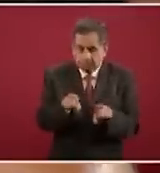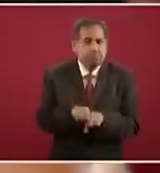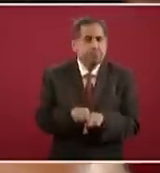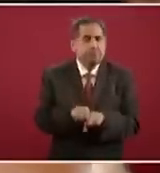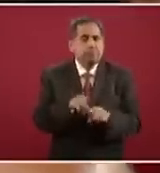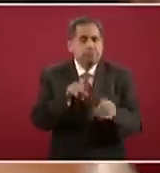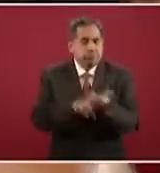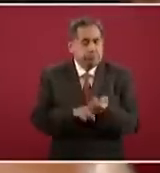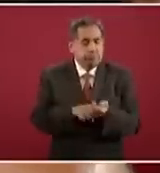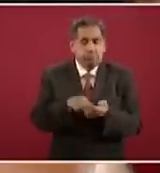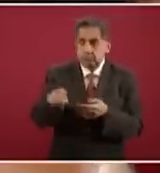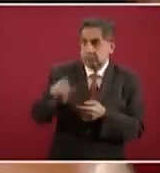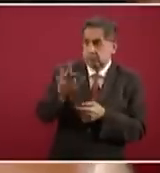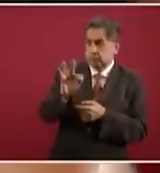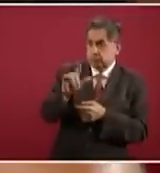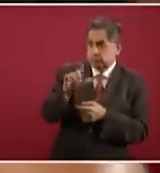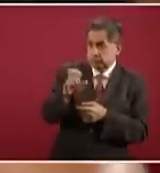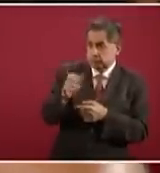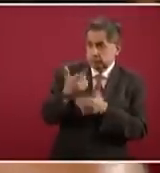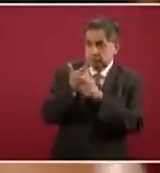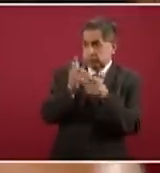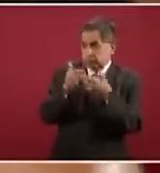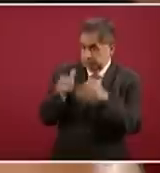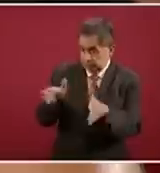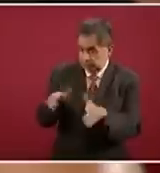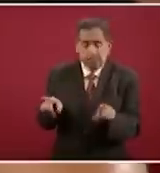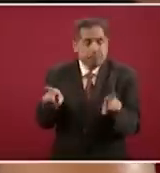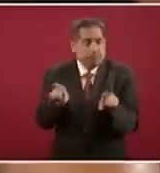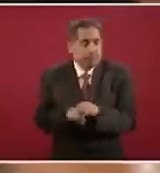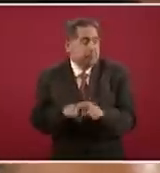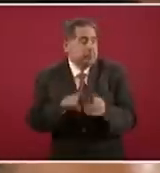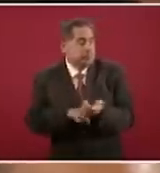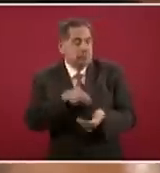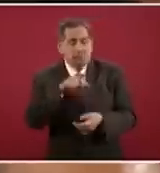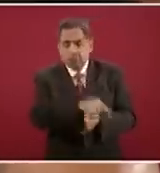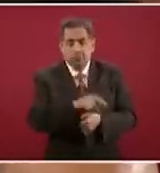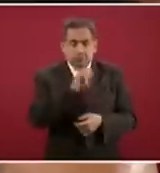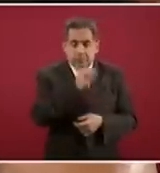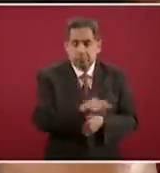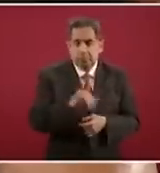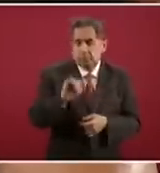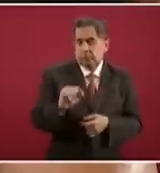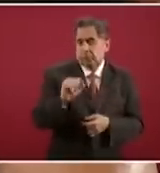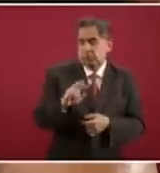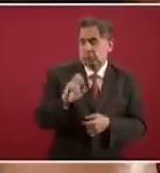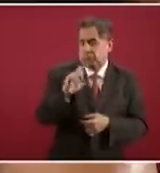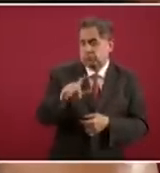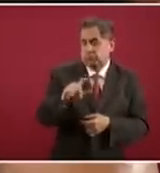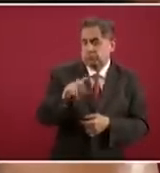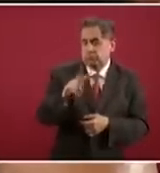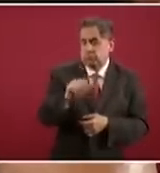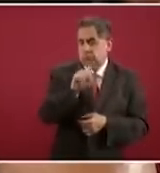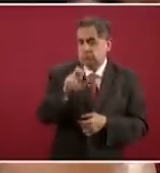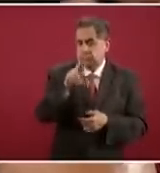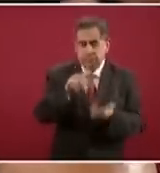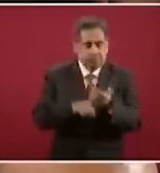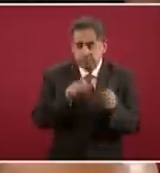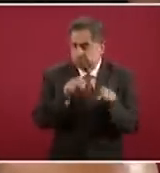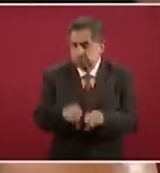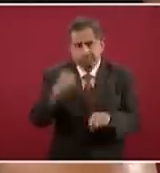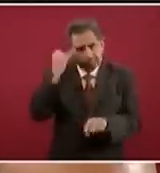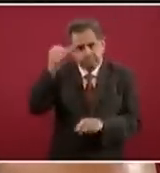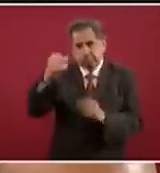los mismísimos criterios con los que salió Florence Cassés tendría que salir Israel Vallarta, los mismísimos criterios.